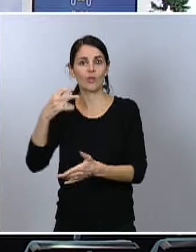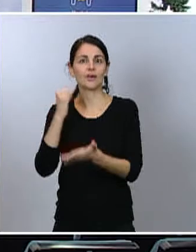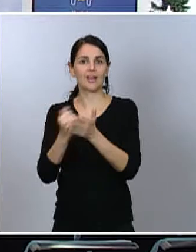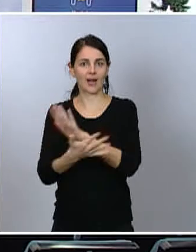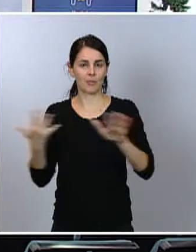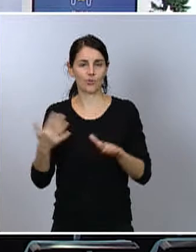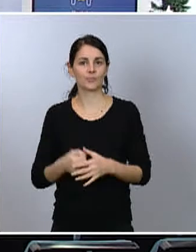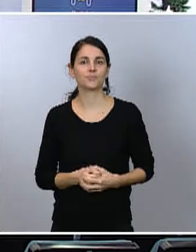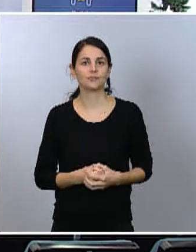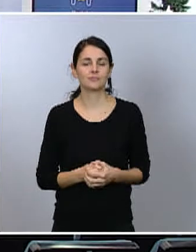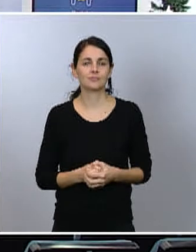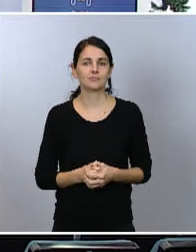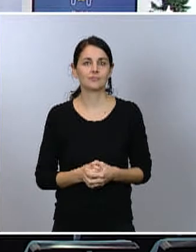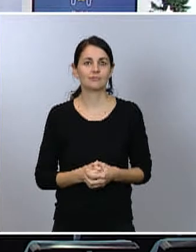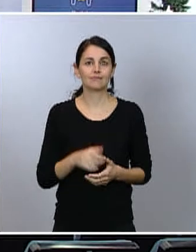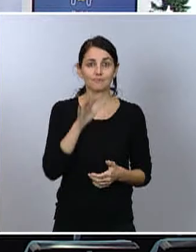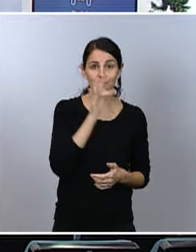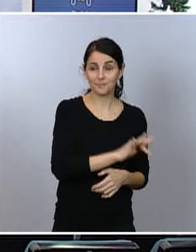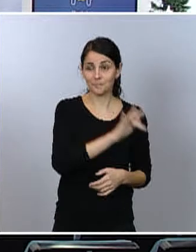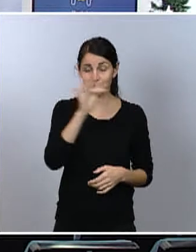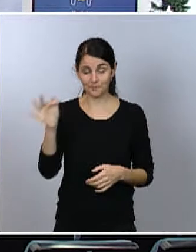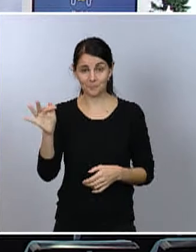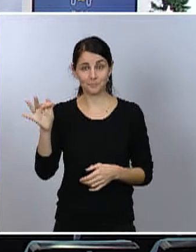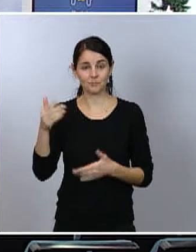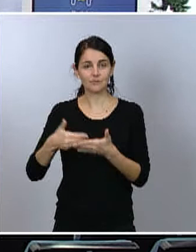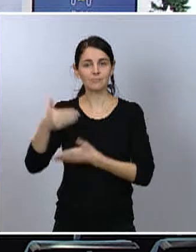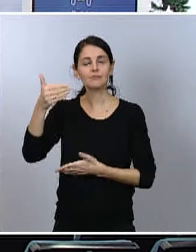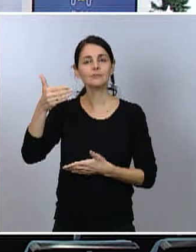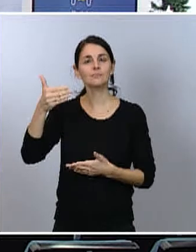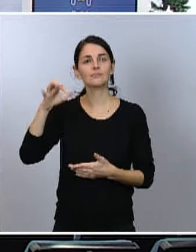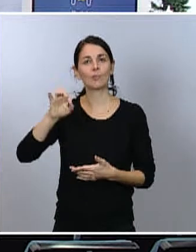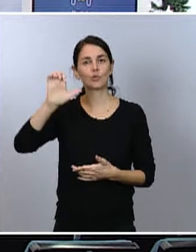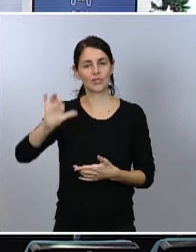Es el turno de Belén Remacha, de eldiario.es.